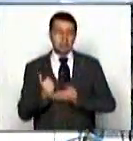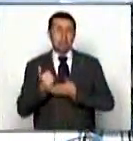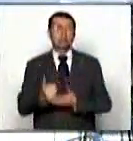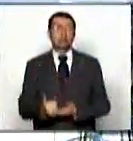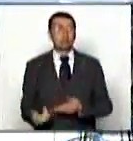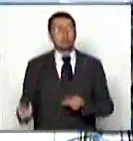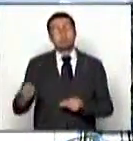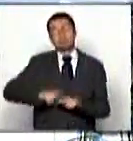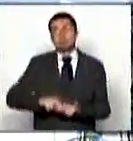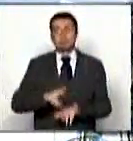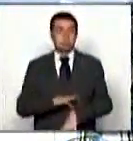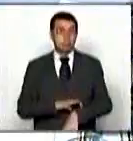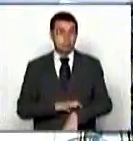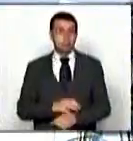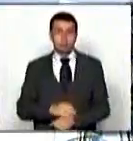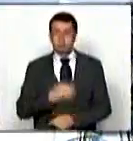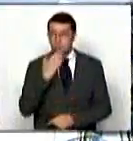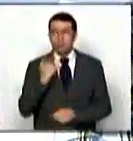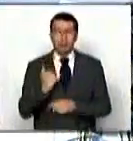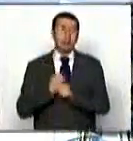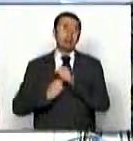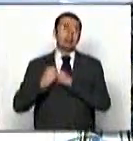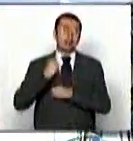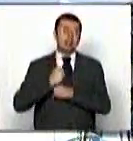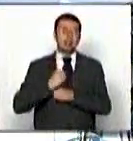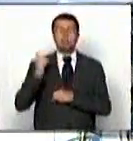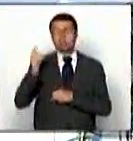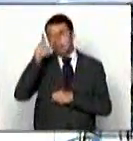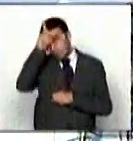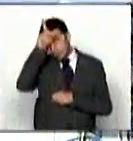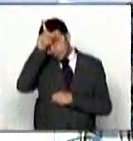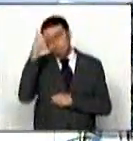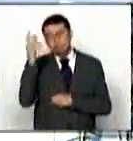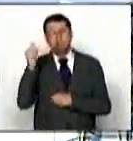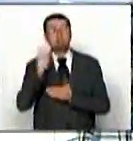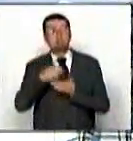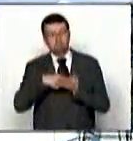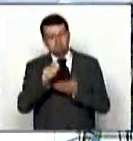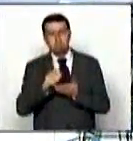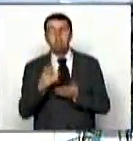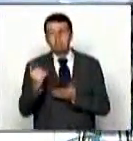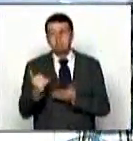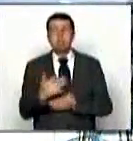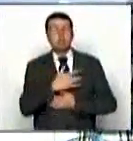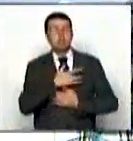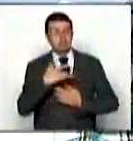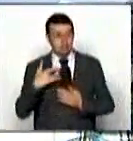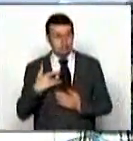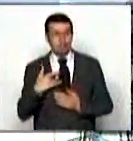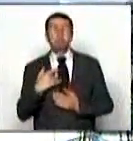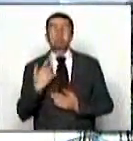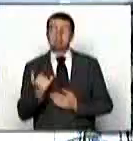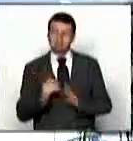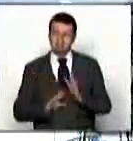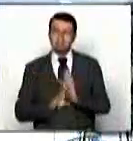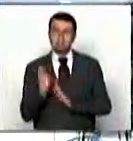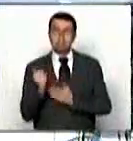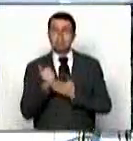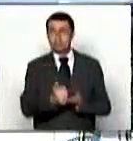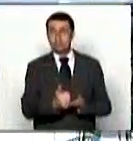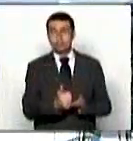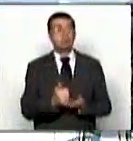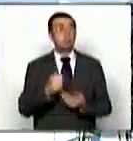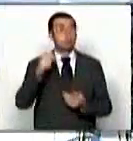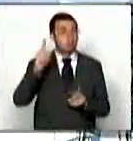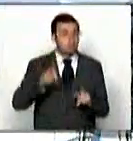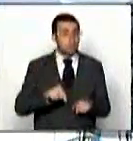años Alemania dio ese primer paso para aprobar el Reiki como terapia alternativa. Y en Estados Unidos esta